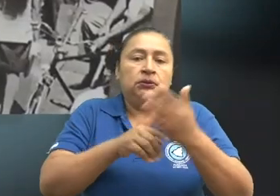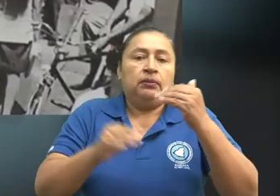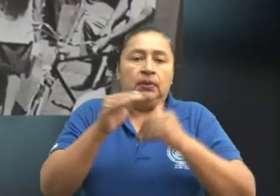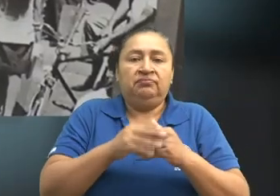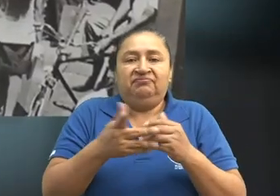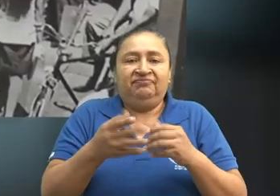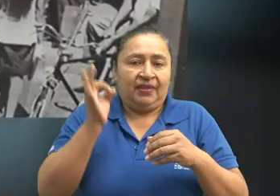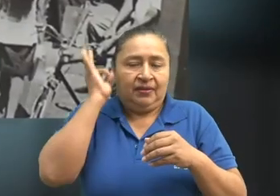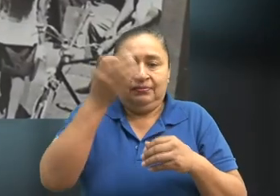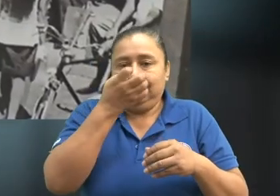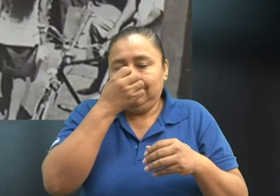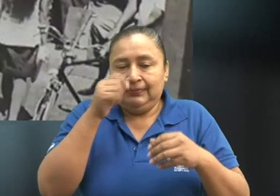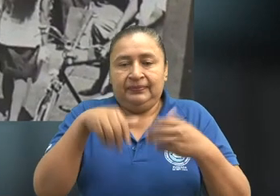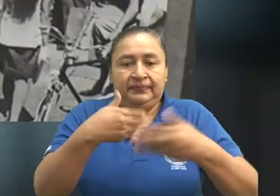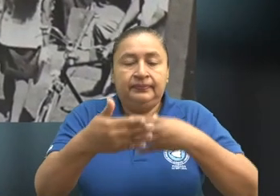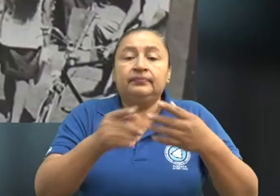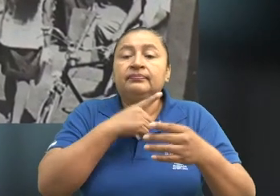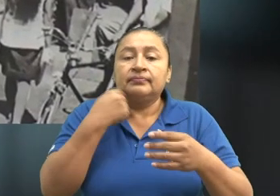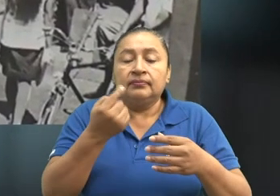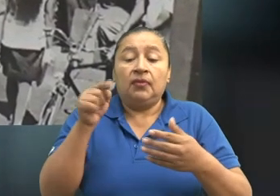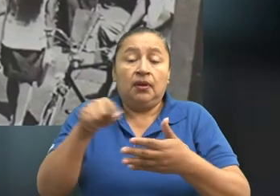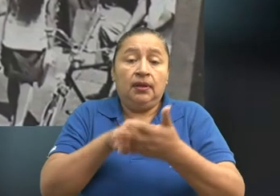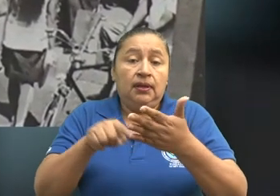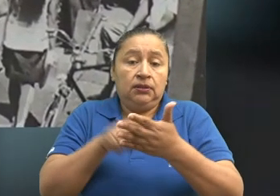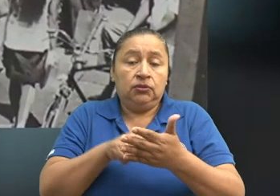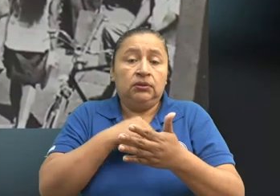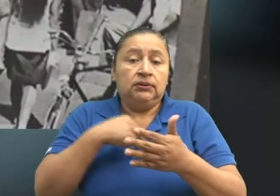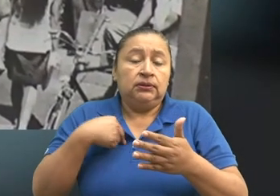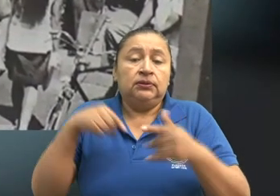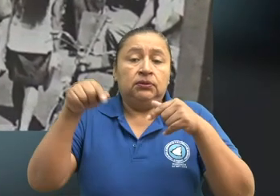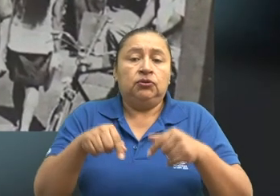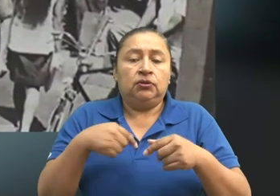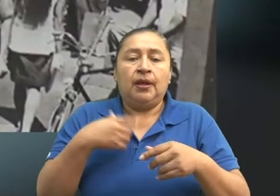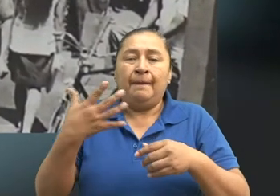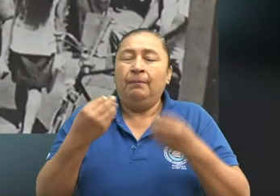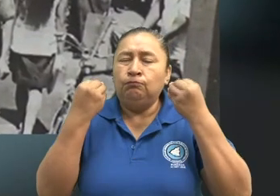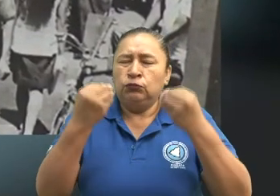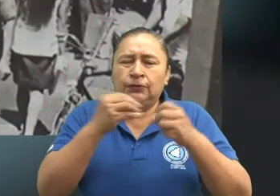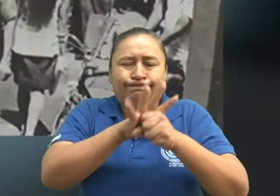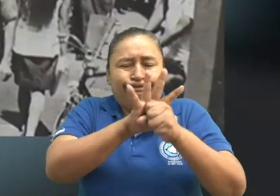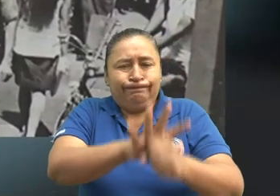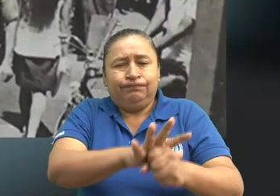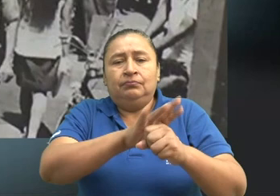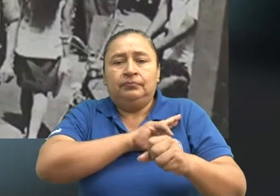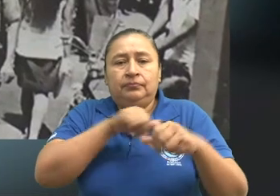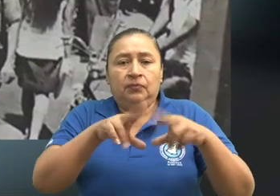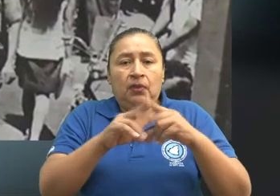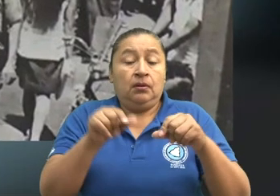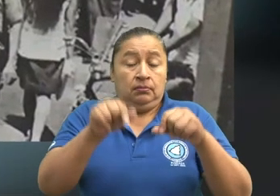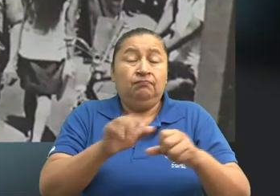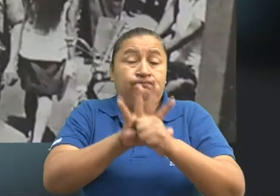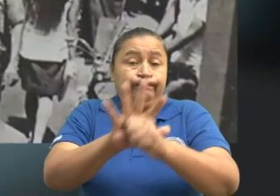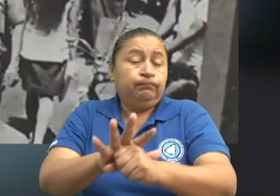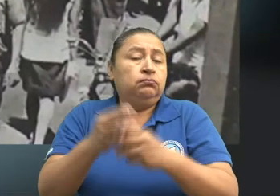farsa realmente, ¿verdad? Es una elección que se da sobre la alta represión que había en Nicaragua, que era una represión